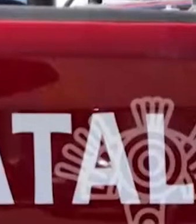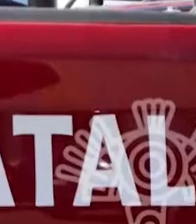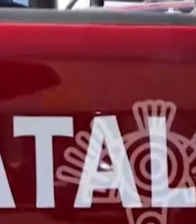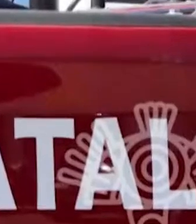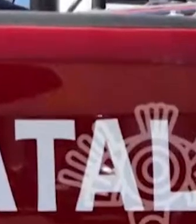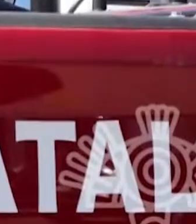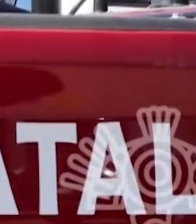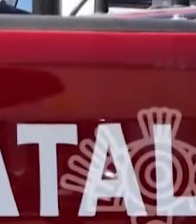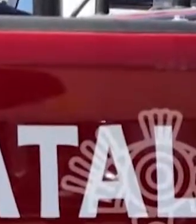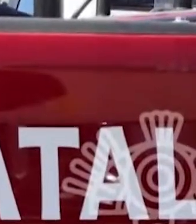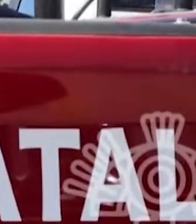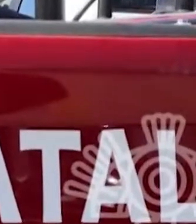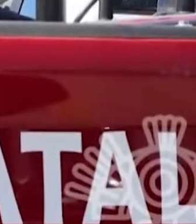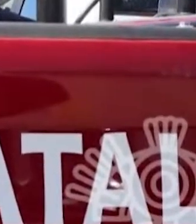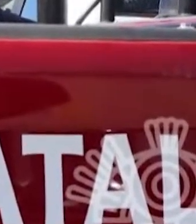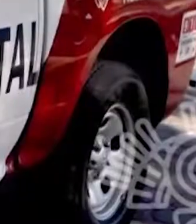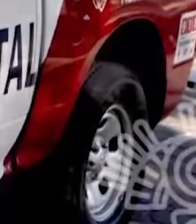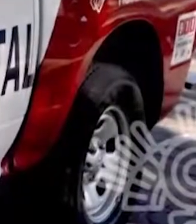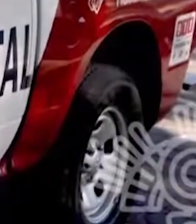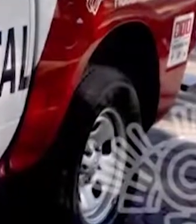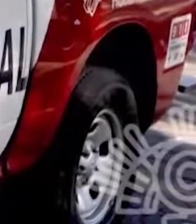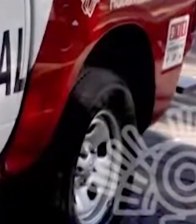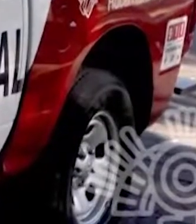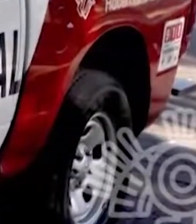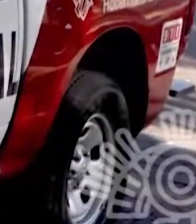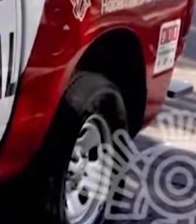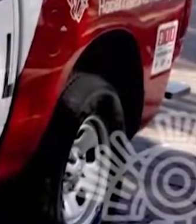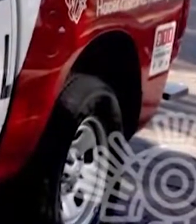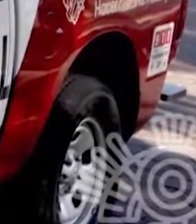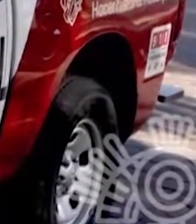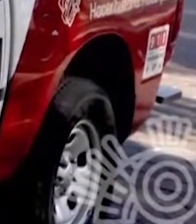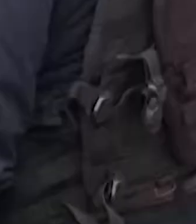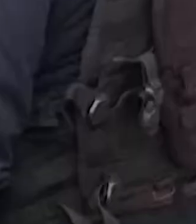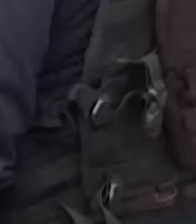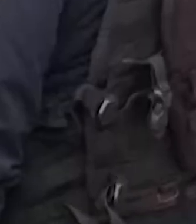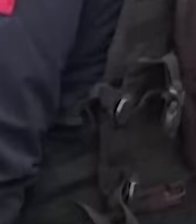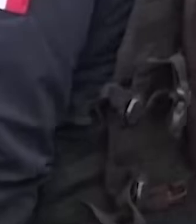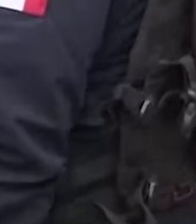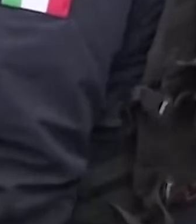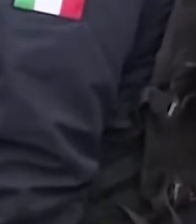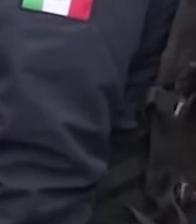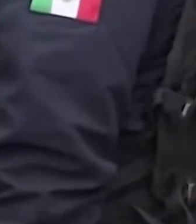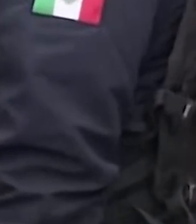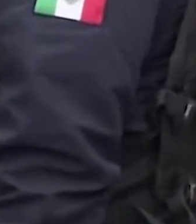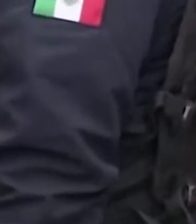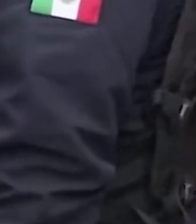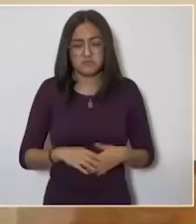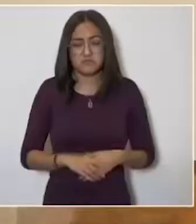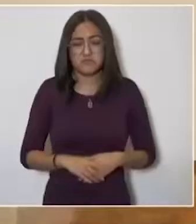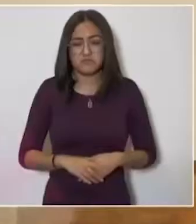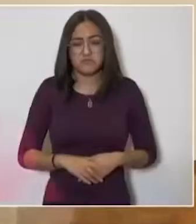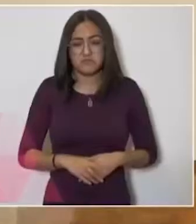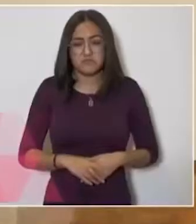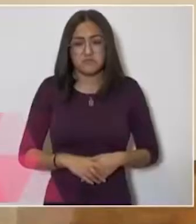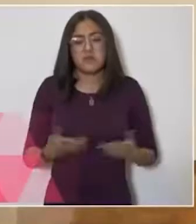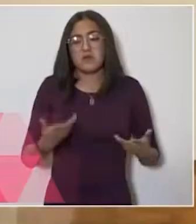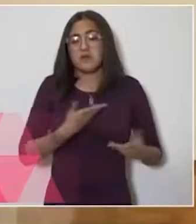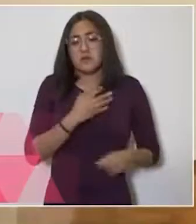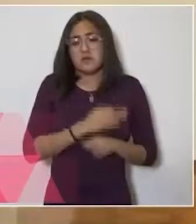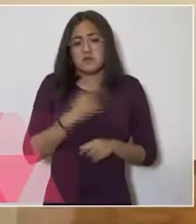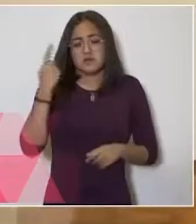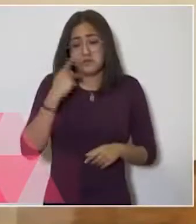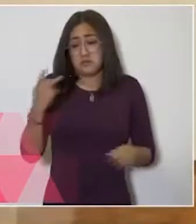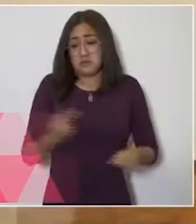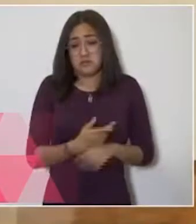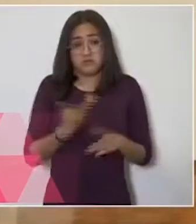en la entidad no se tienen detectados focos rojos en el interior del estado y la capital poblana de cara a los festejos patrios no tenemos un pueblo una